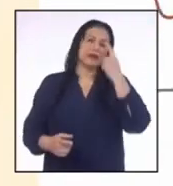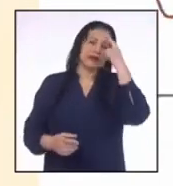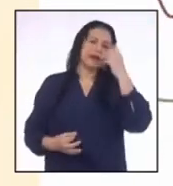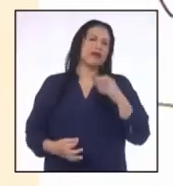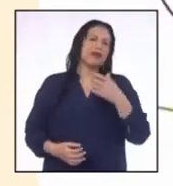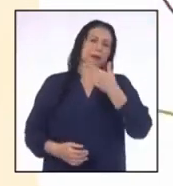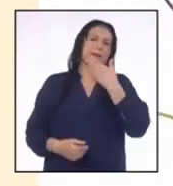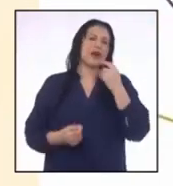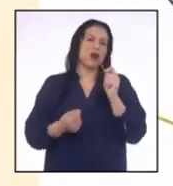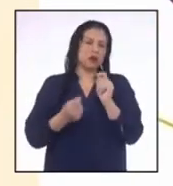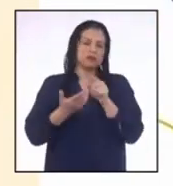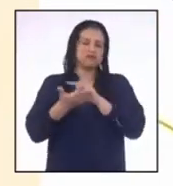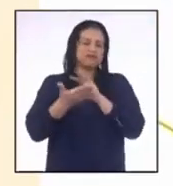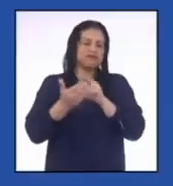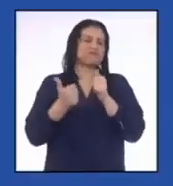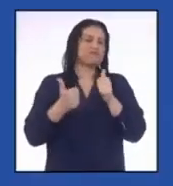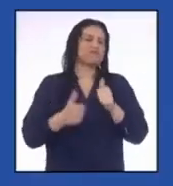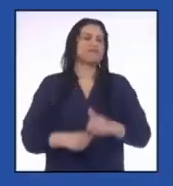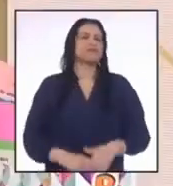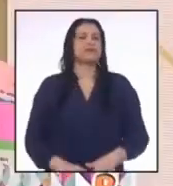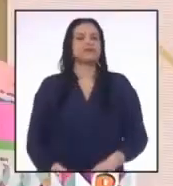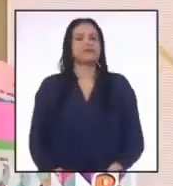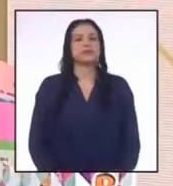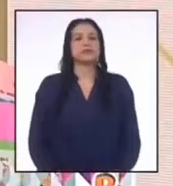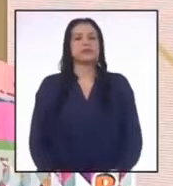¿no?